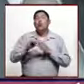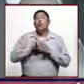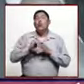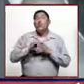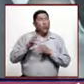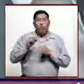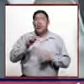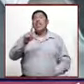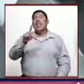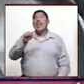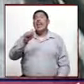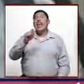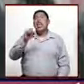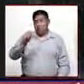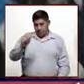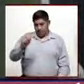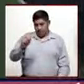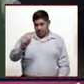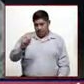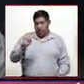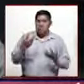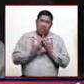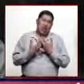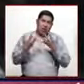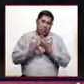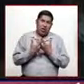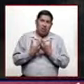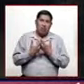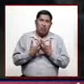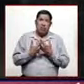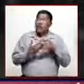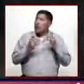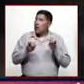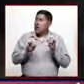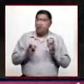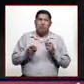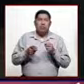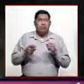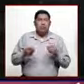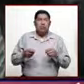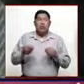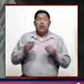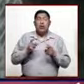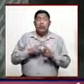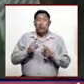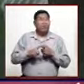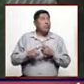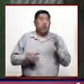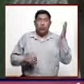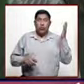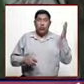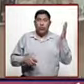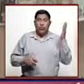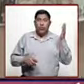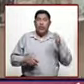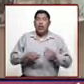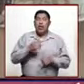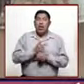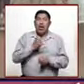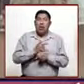Este latón, ellos reciclan también igual, en fiestas así, reciclan. Estos son las